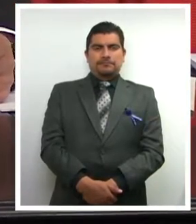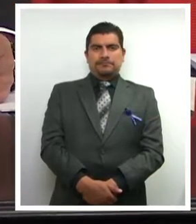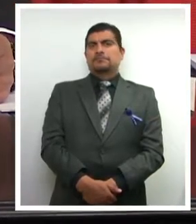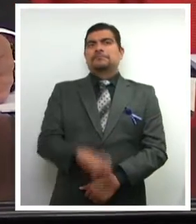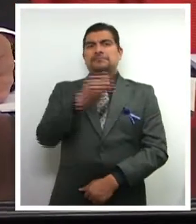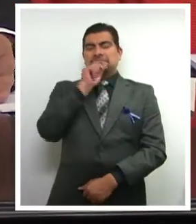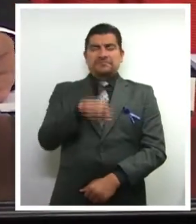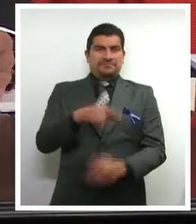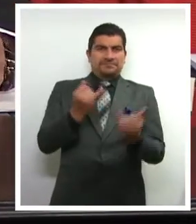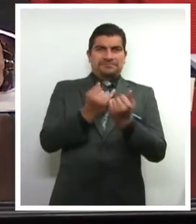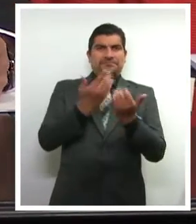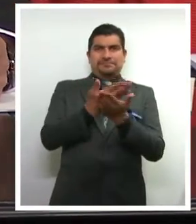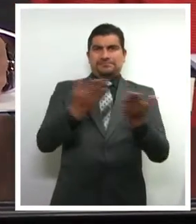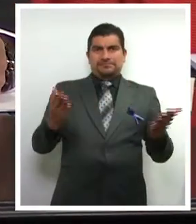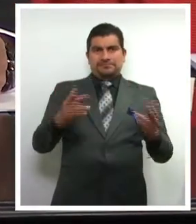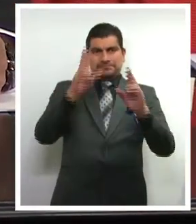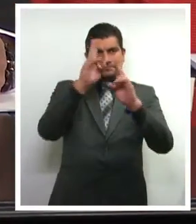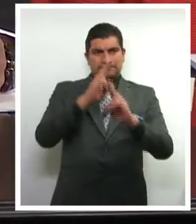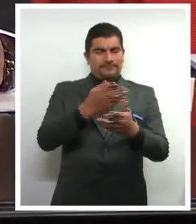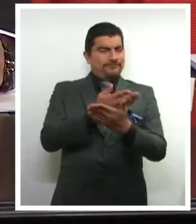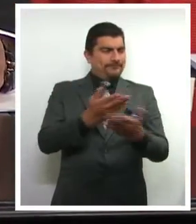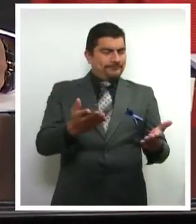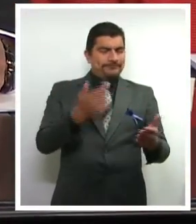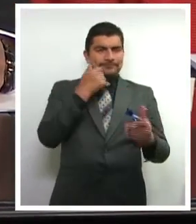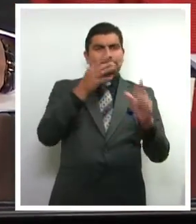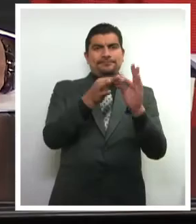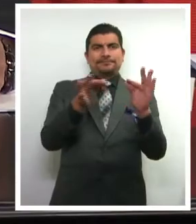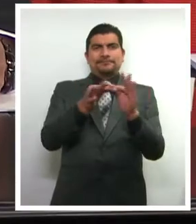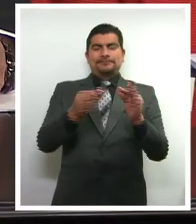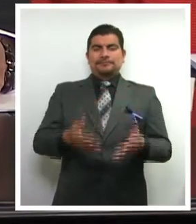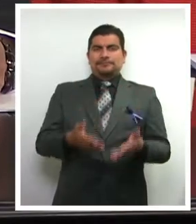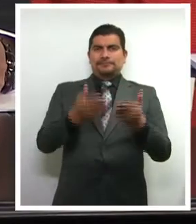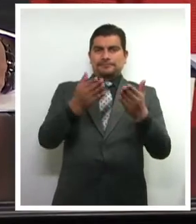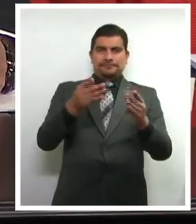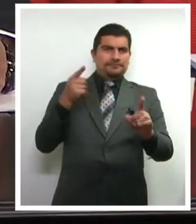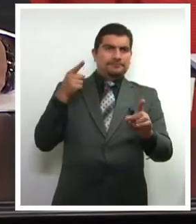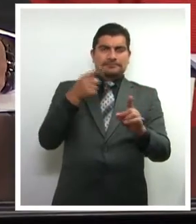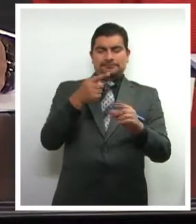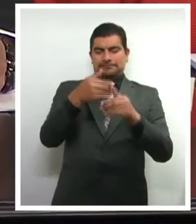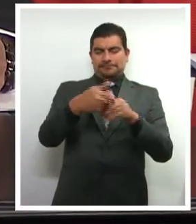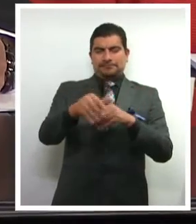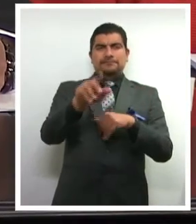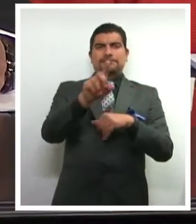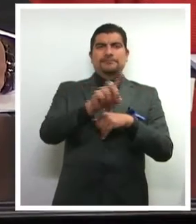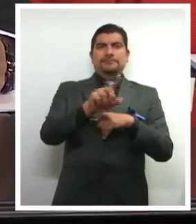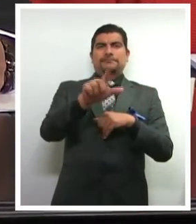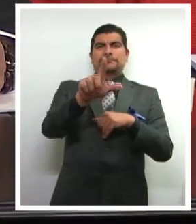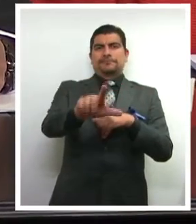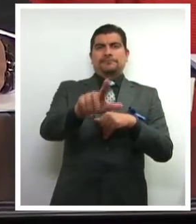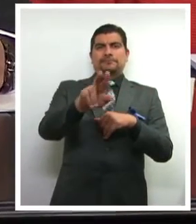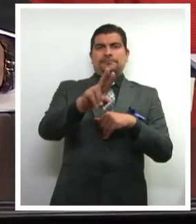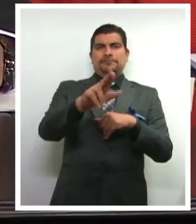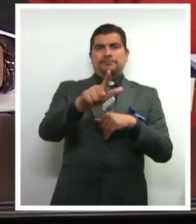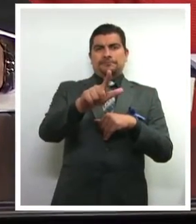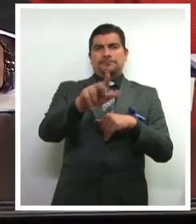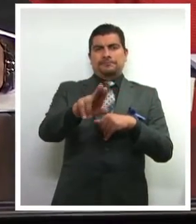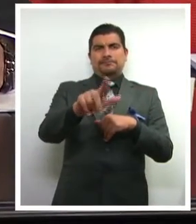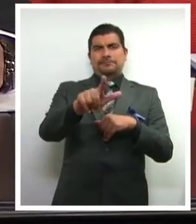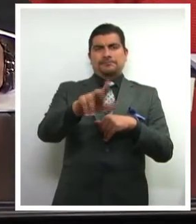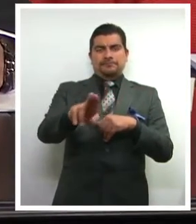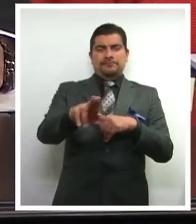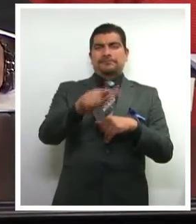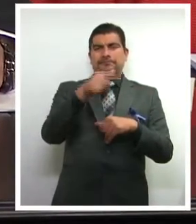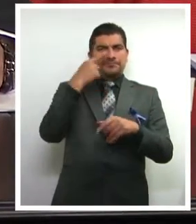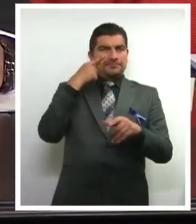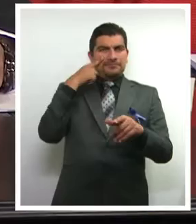También, honorable Asamblea, quiero señalar, los siguientes días, lunes y martes, se instalarán, como se